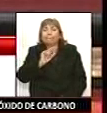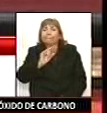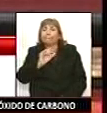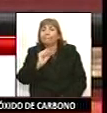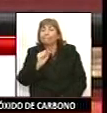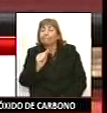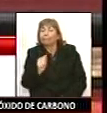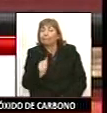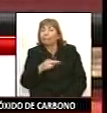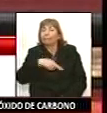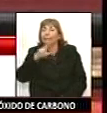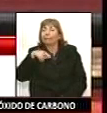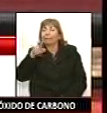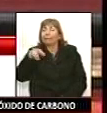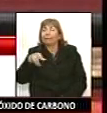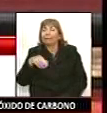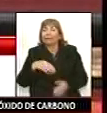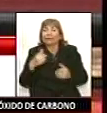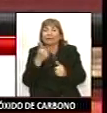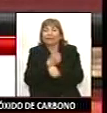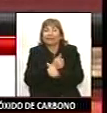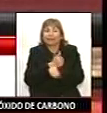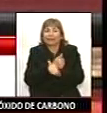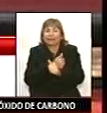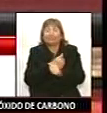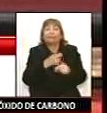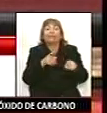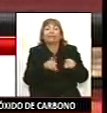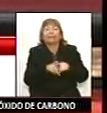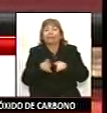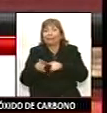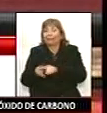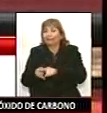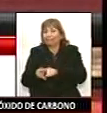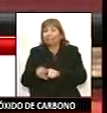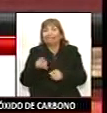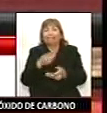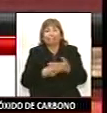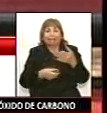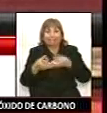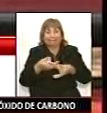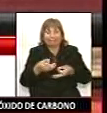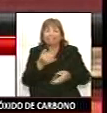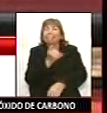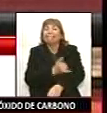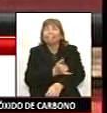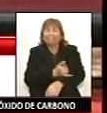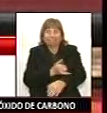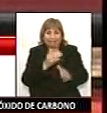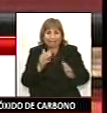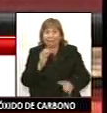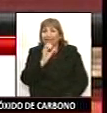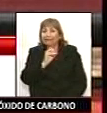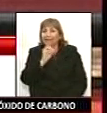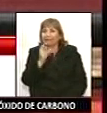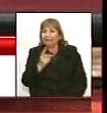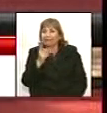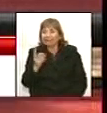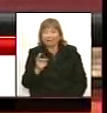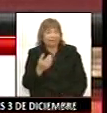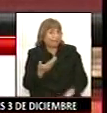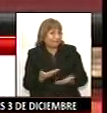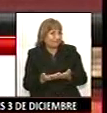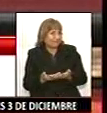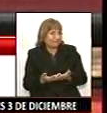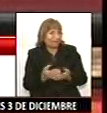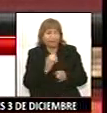del gobierno regional del departamento de Ayacucho, la misma que se sujeta en el presupuesto institucional del pliego 011 del Ministerio de Salud,